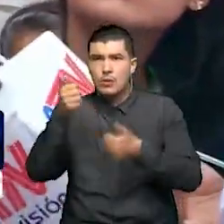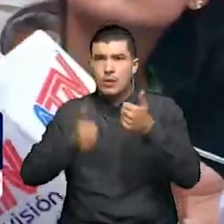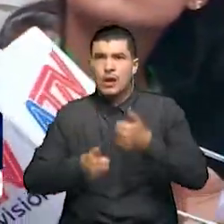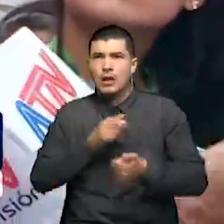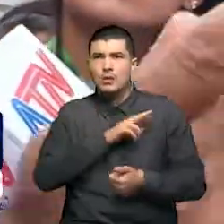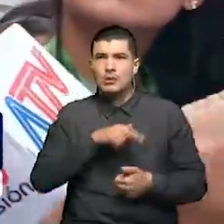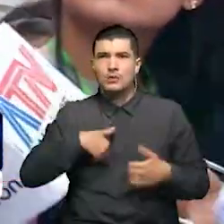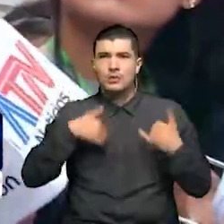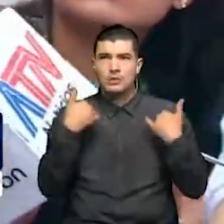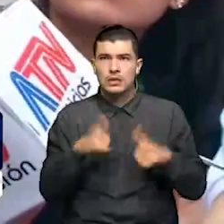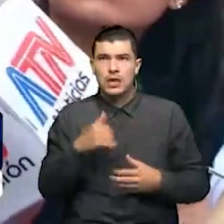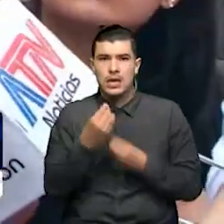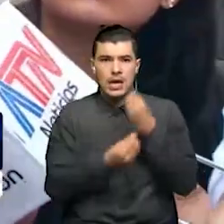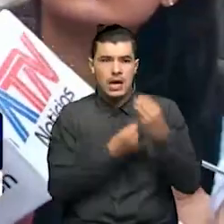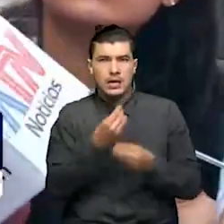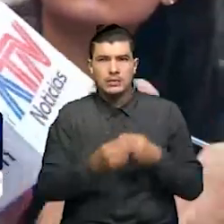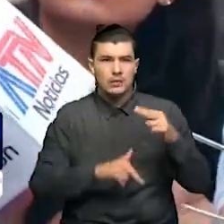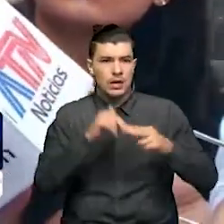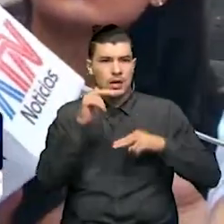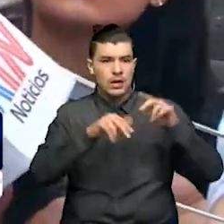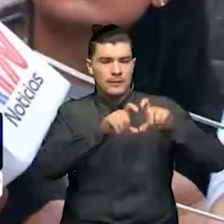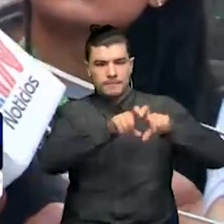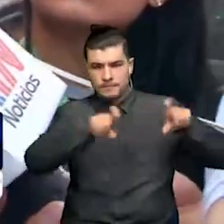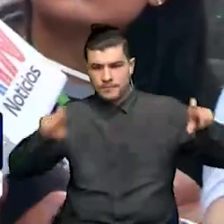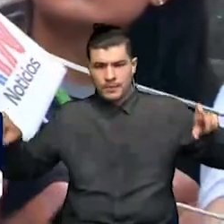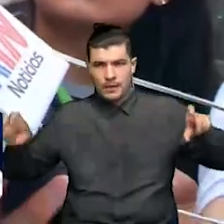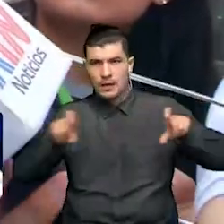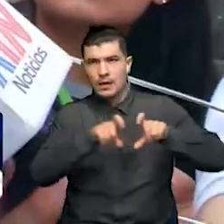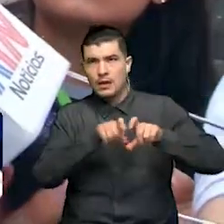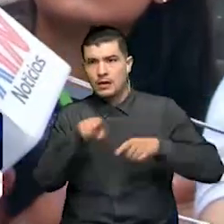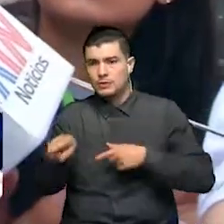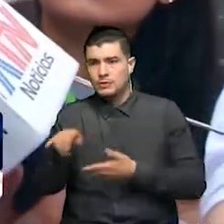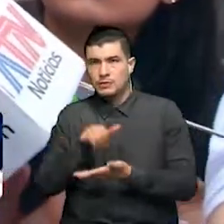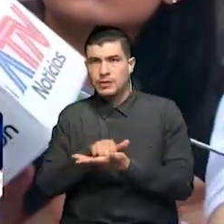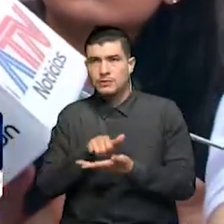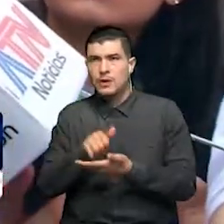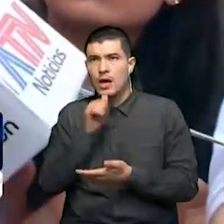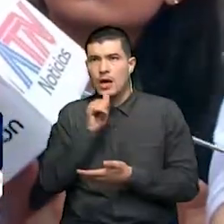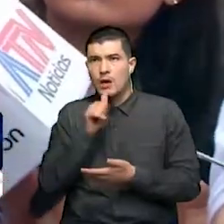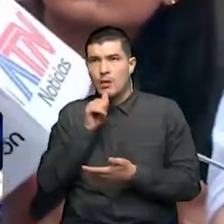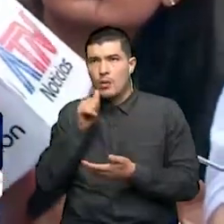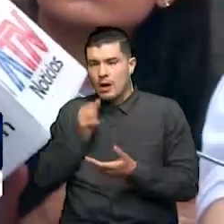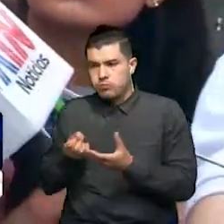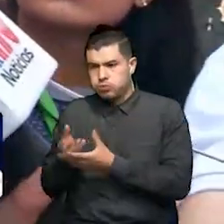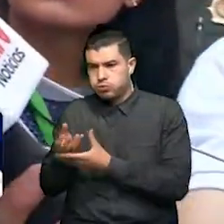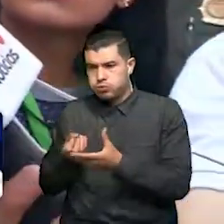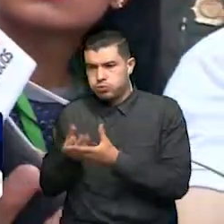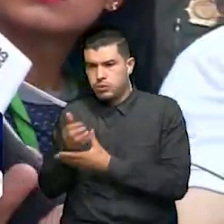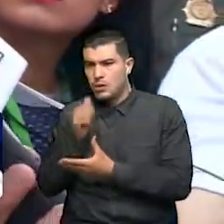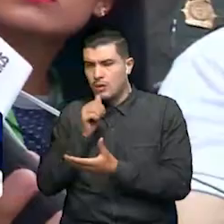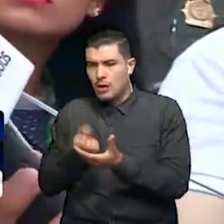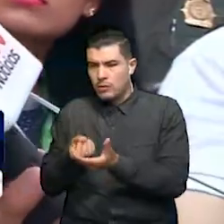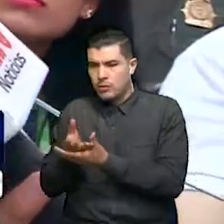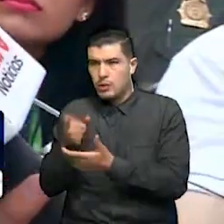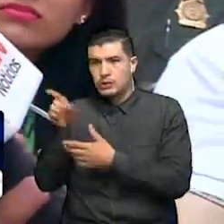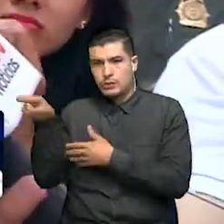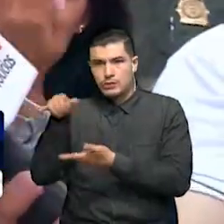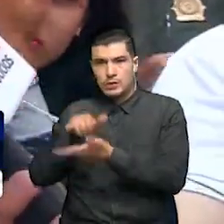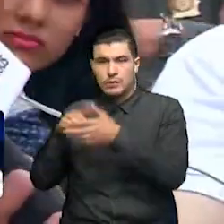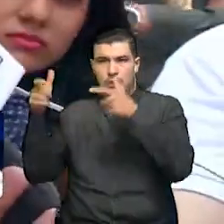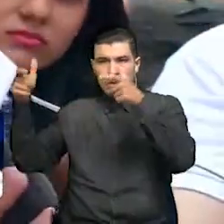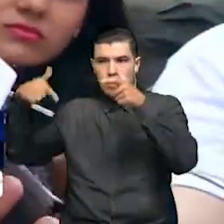la estamos haciendo una tubería que se está colocando que va a llevar agua por bombeo un bombeo de bombeo directamente allá